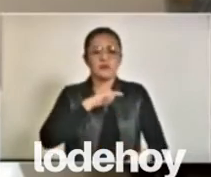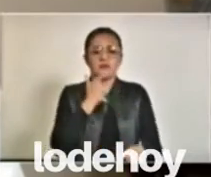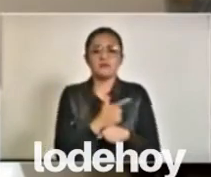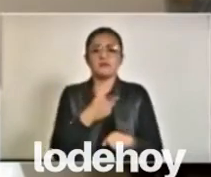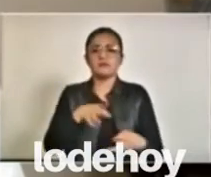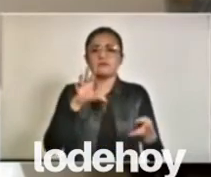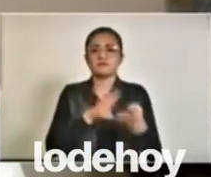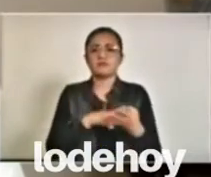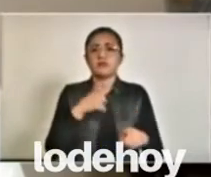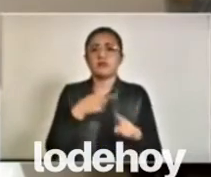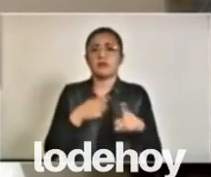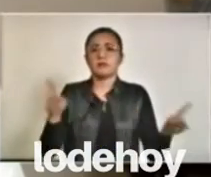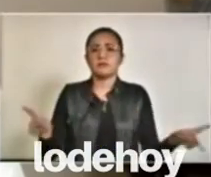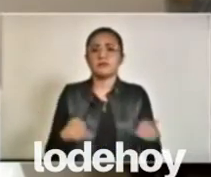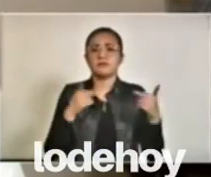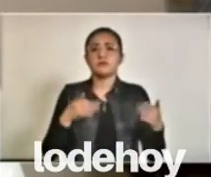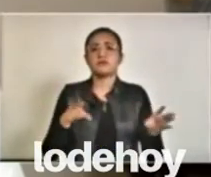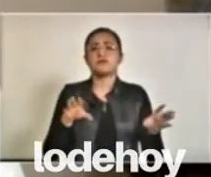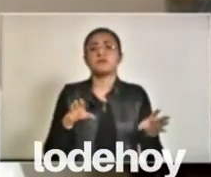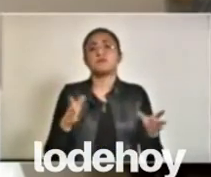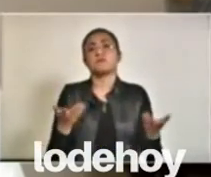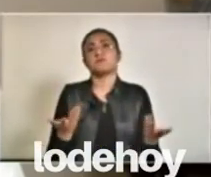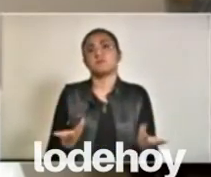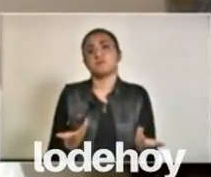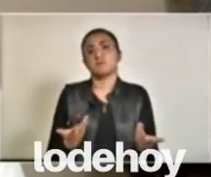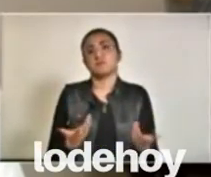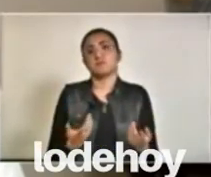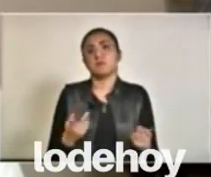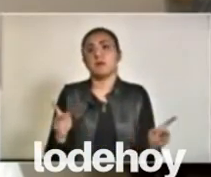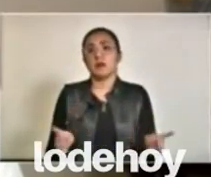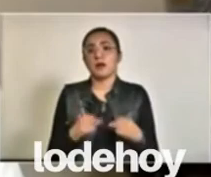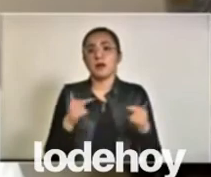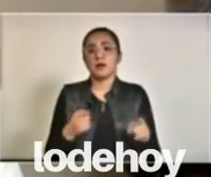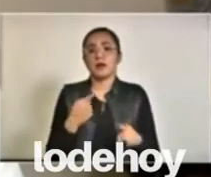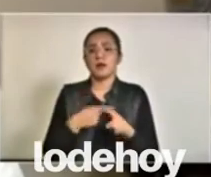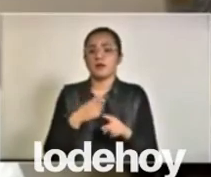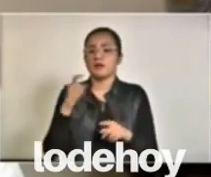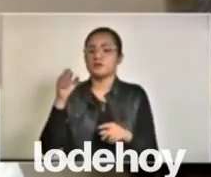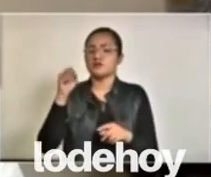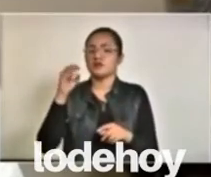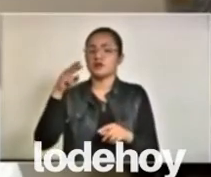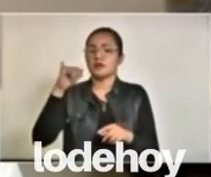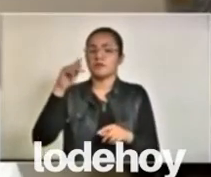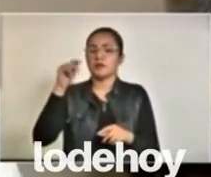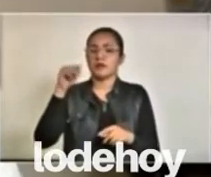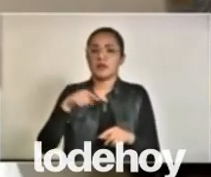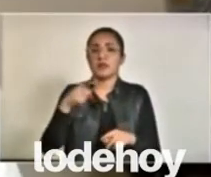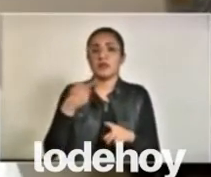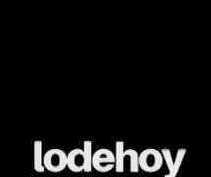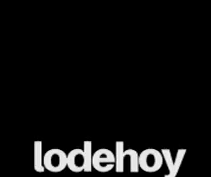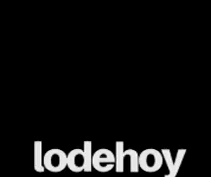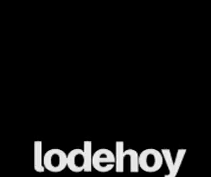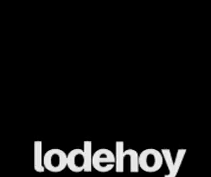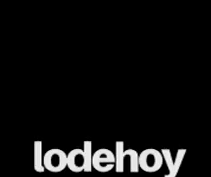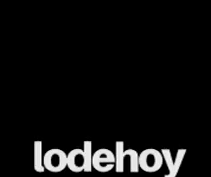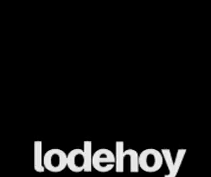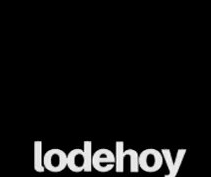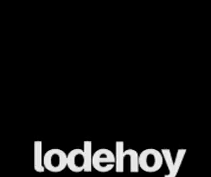de los que venden este los que vendieron en sochiapan ese alcohol adulterado